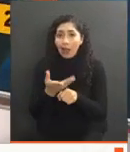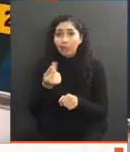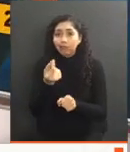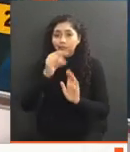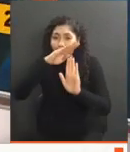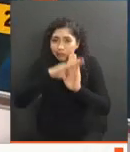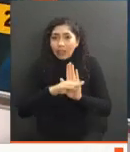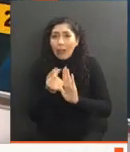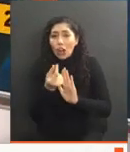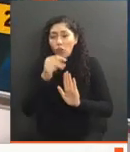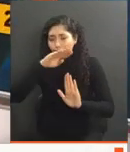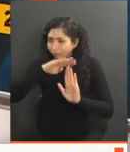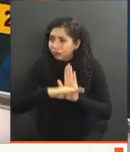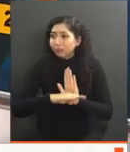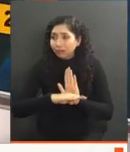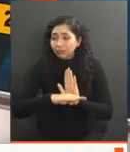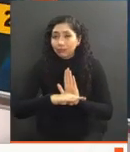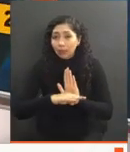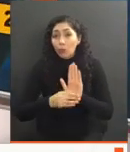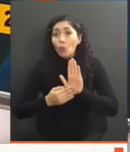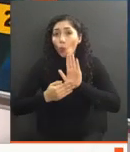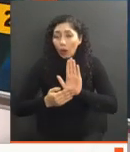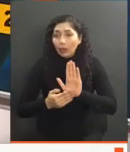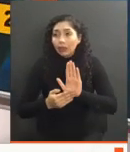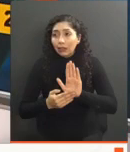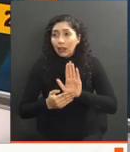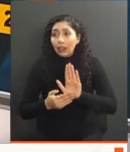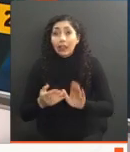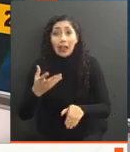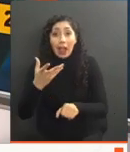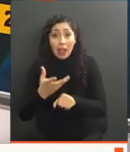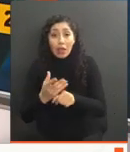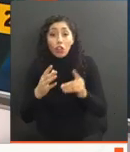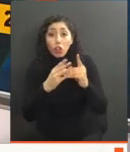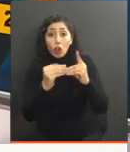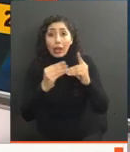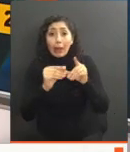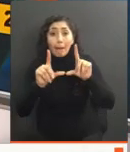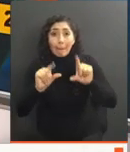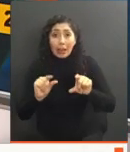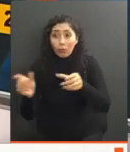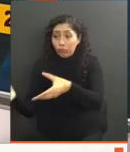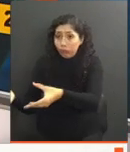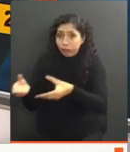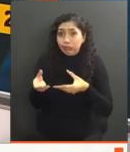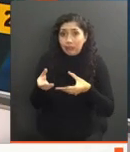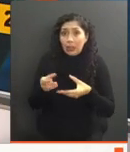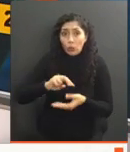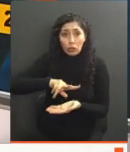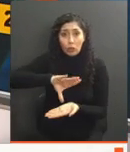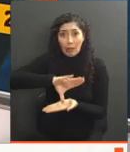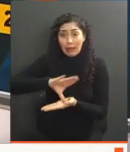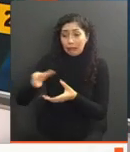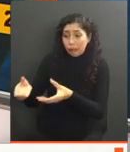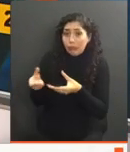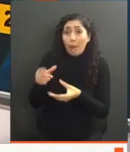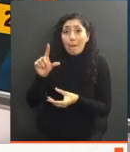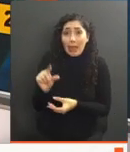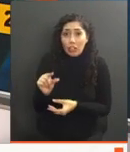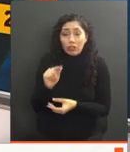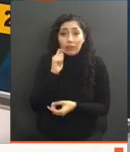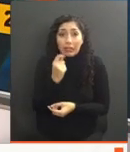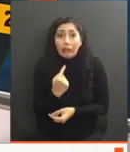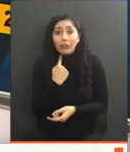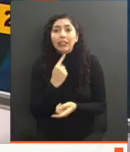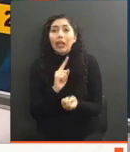valor y que da cuenta con aquello que hay una menos cantidad de dólares que ingresan a nuestro país y eso afecta también en el valor del tipo de cambio.